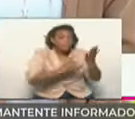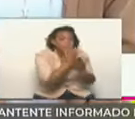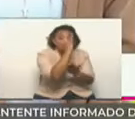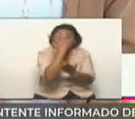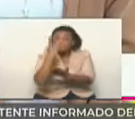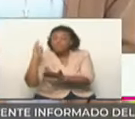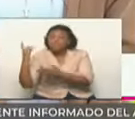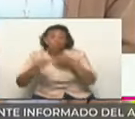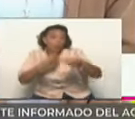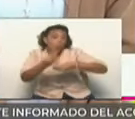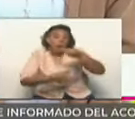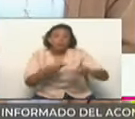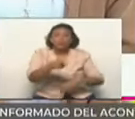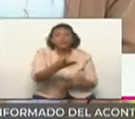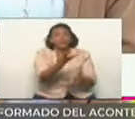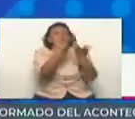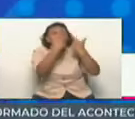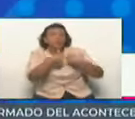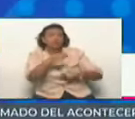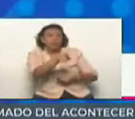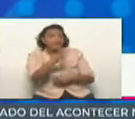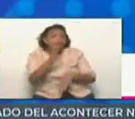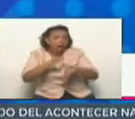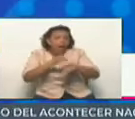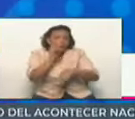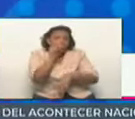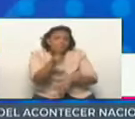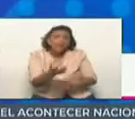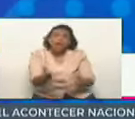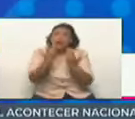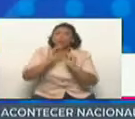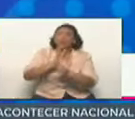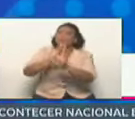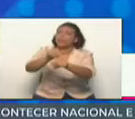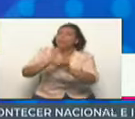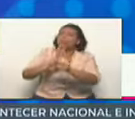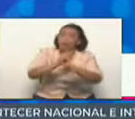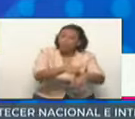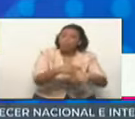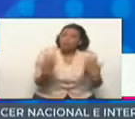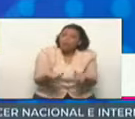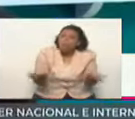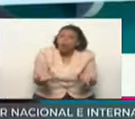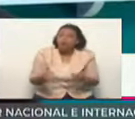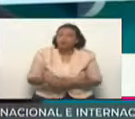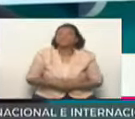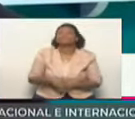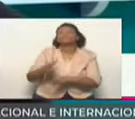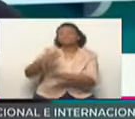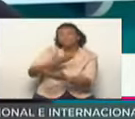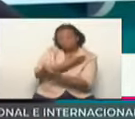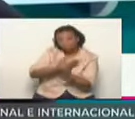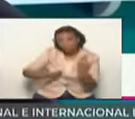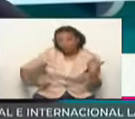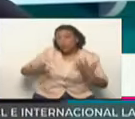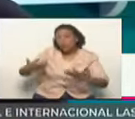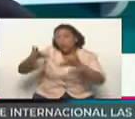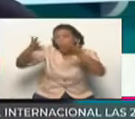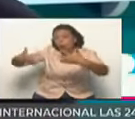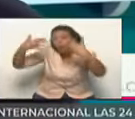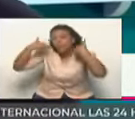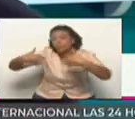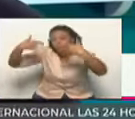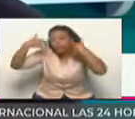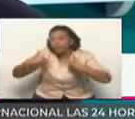y producir. Alex, ¿qué me puedes decir? Anúnciale algunas cosas aquí a los venezolanos. Así es, presidente. Con sus orientaciones vamos